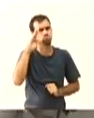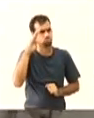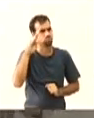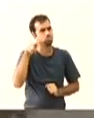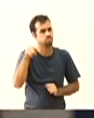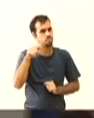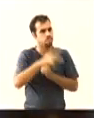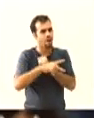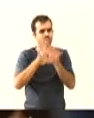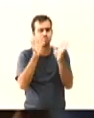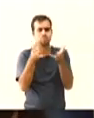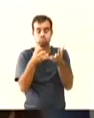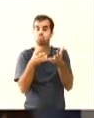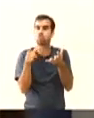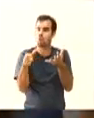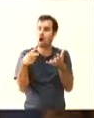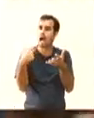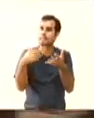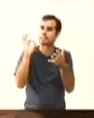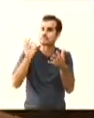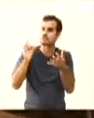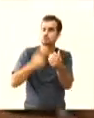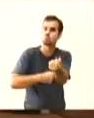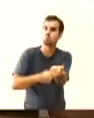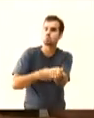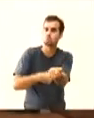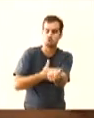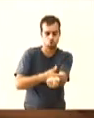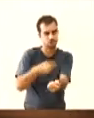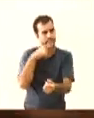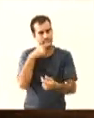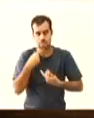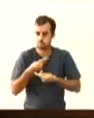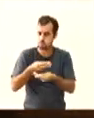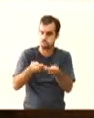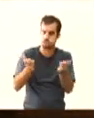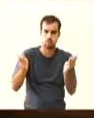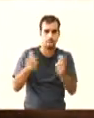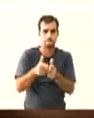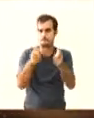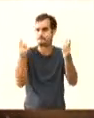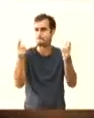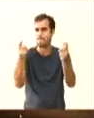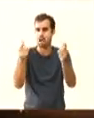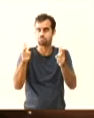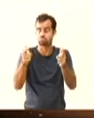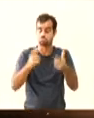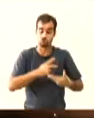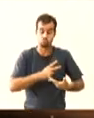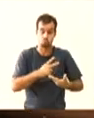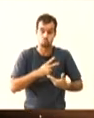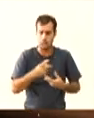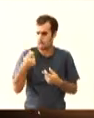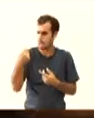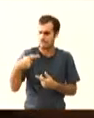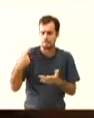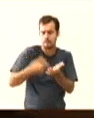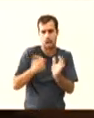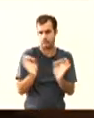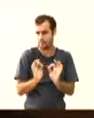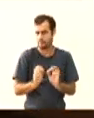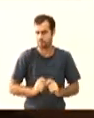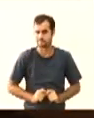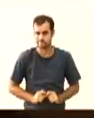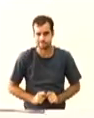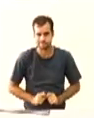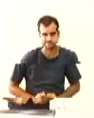del mundo en lograr un gesto tan solidario y esencial para la existencia, hacerlo de manera voluntaria, gratuita y de forma